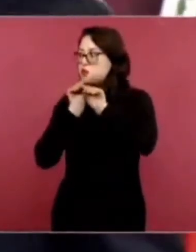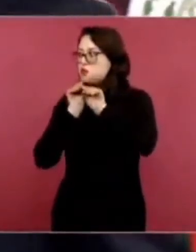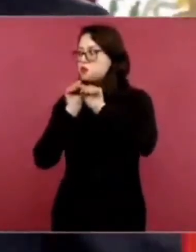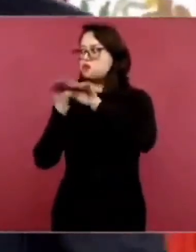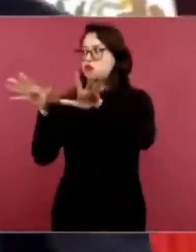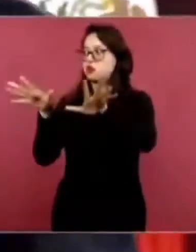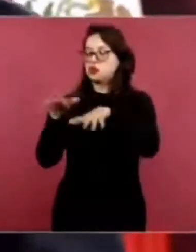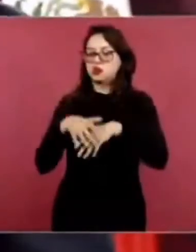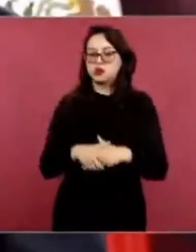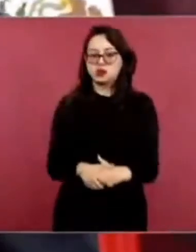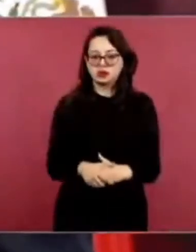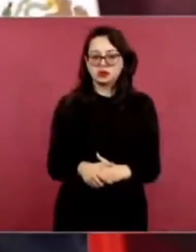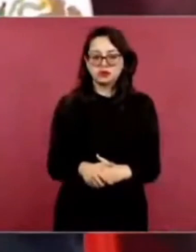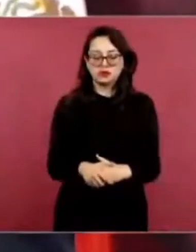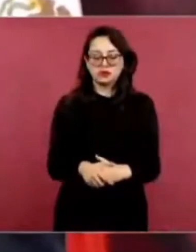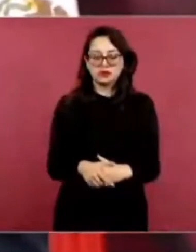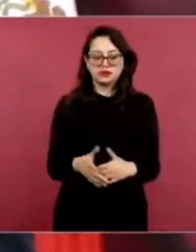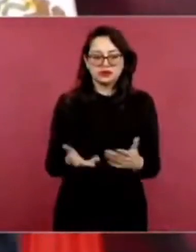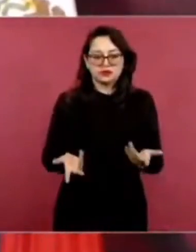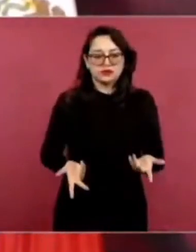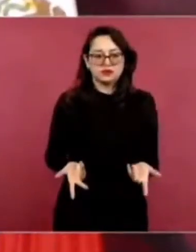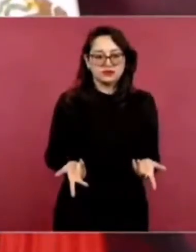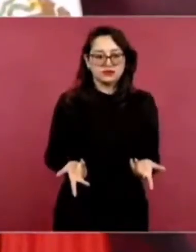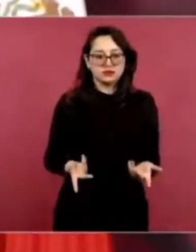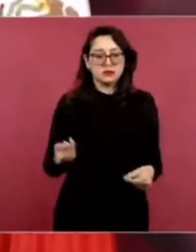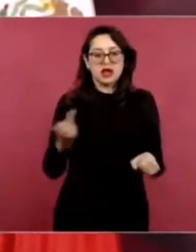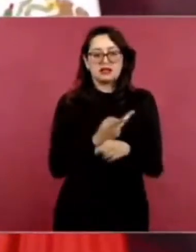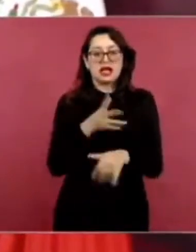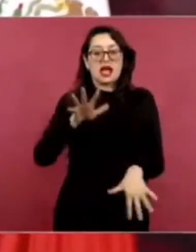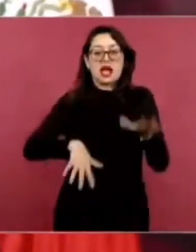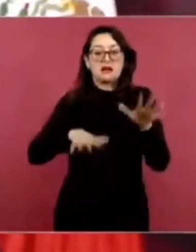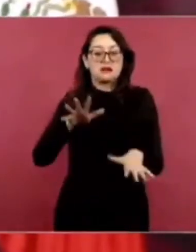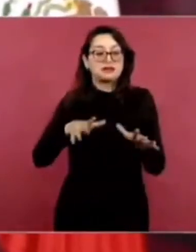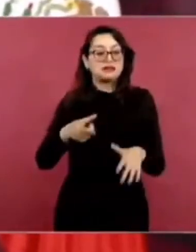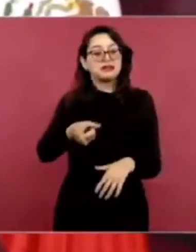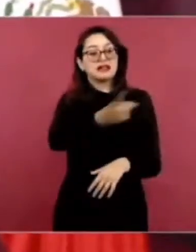padecen nuestros adversarios de amnesia.